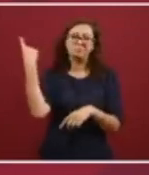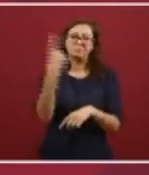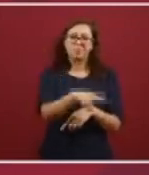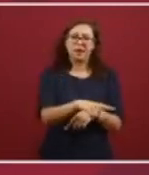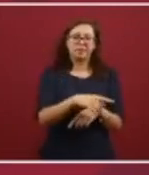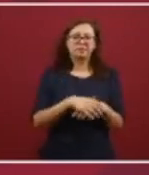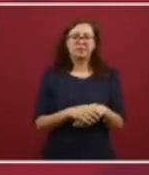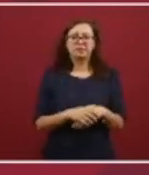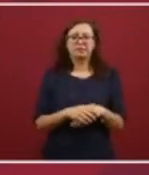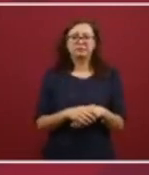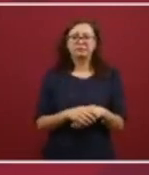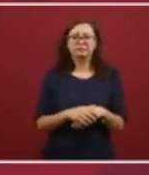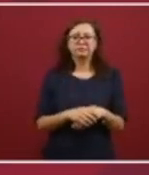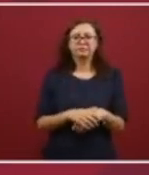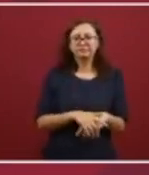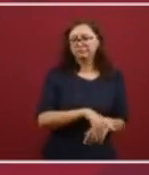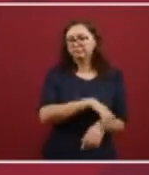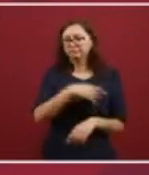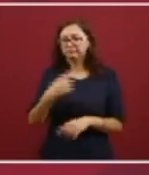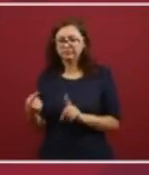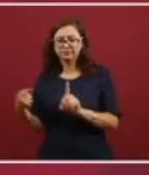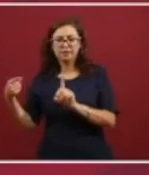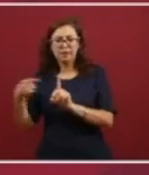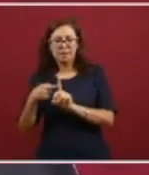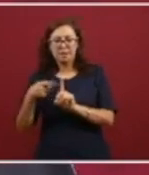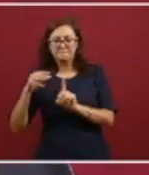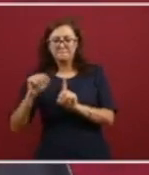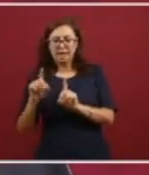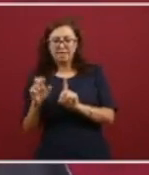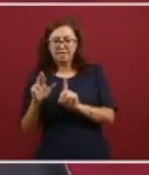se enteraba por la prensa